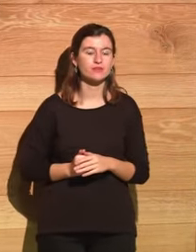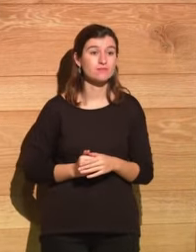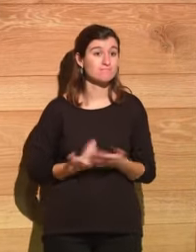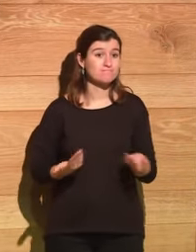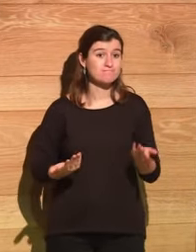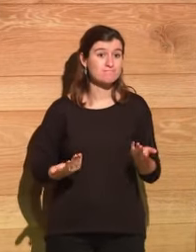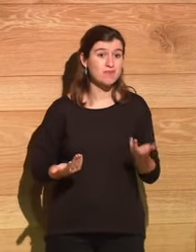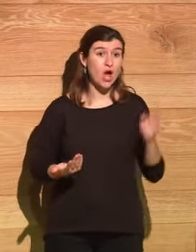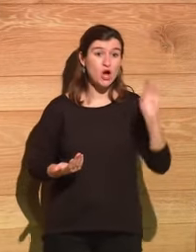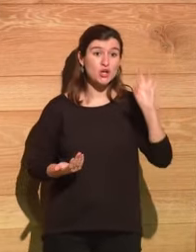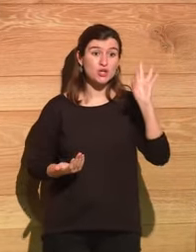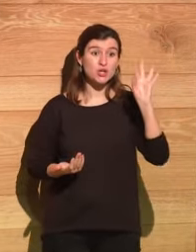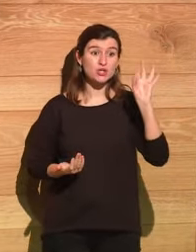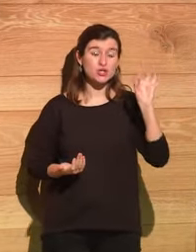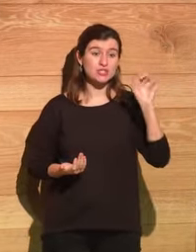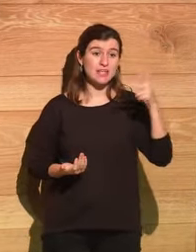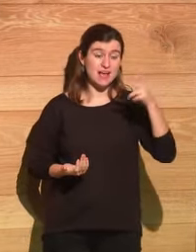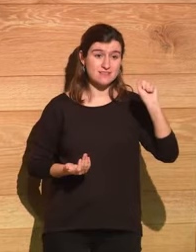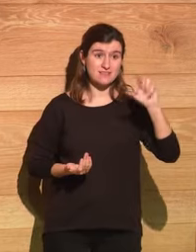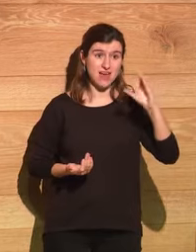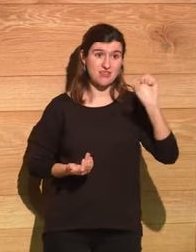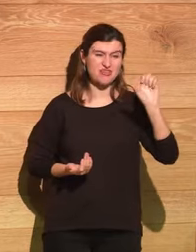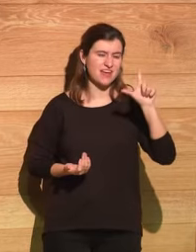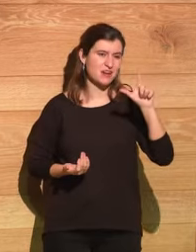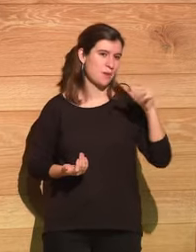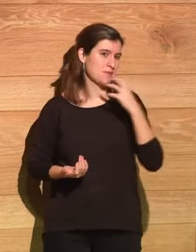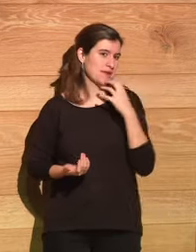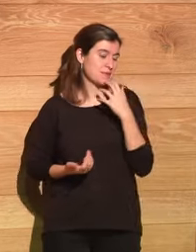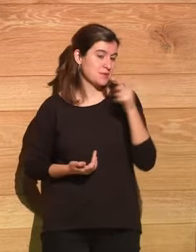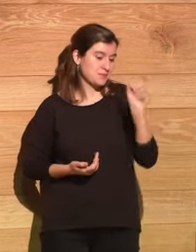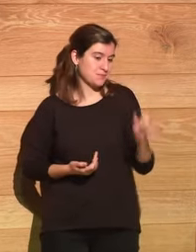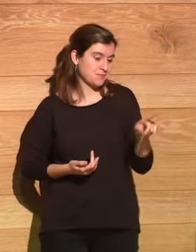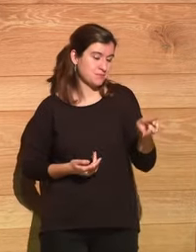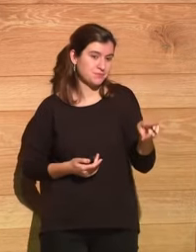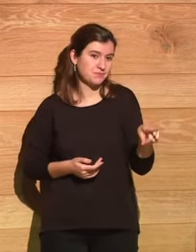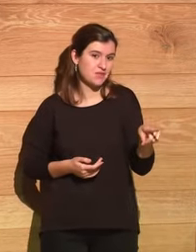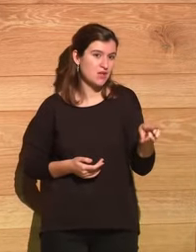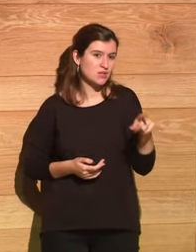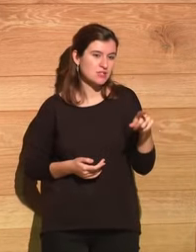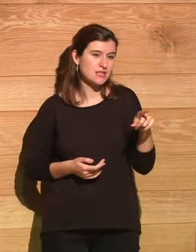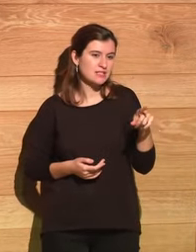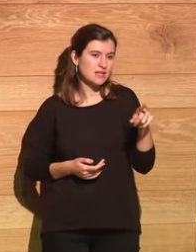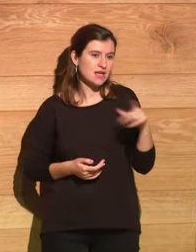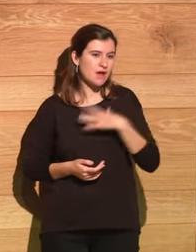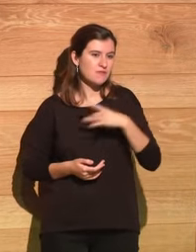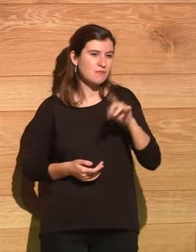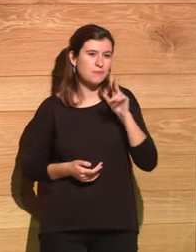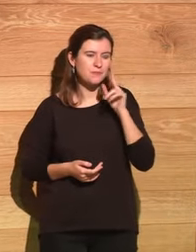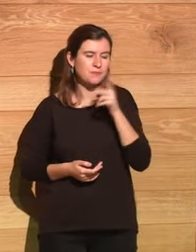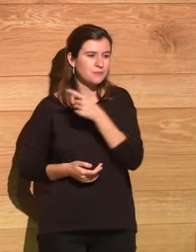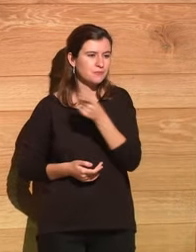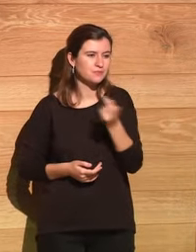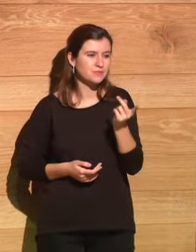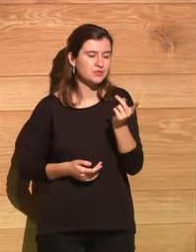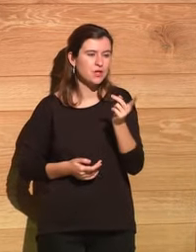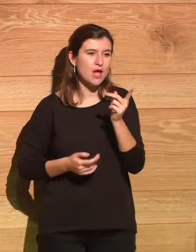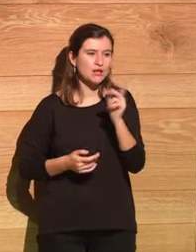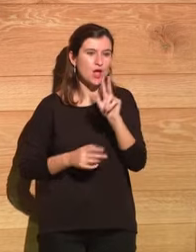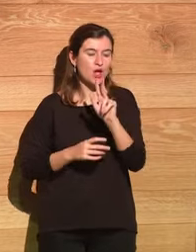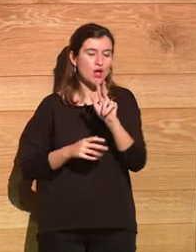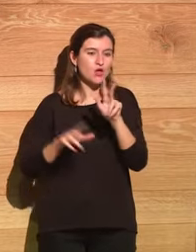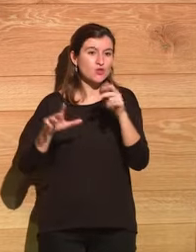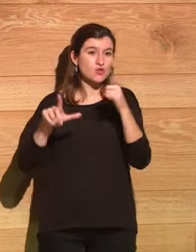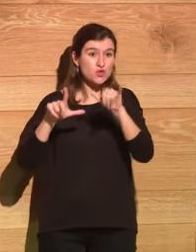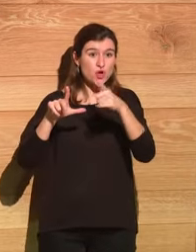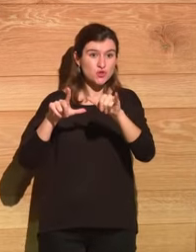De hecho, Rosa Chacel, por ejemplo, no sé si han tenido ocasión, si no, les invito a ello, de ver una en YouTube, una entrevista